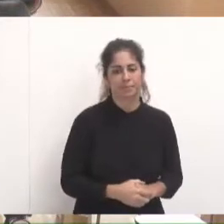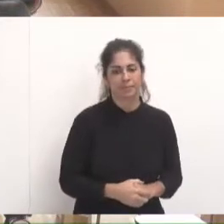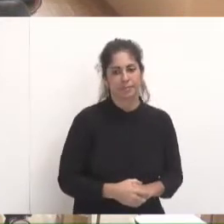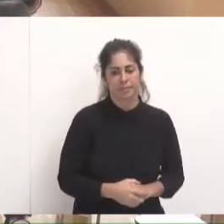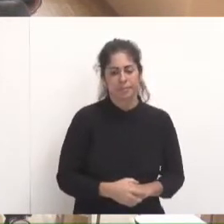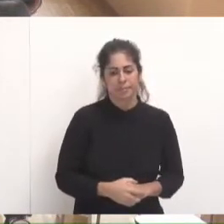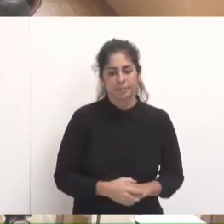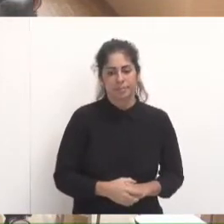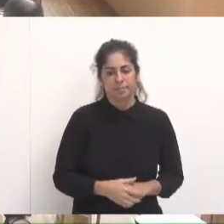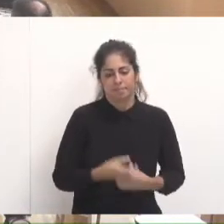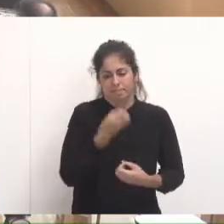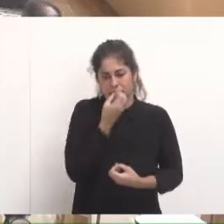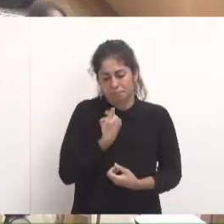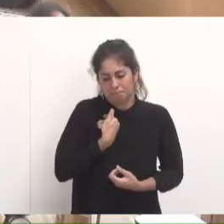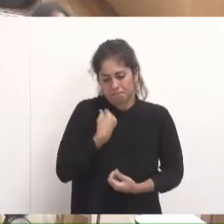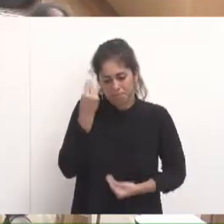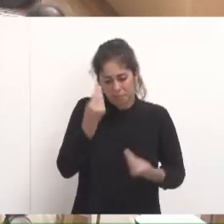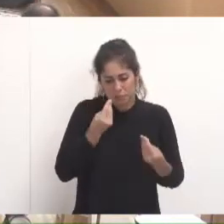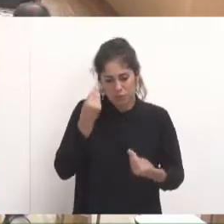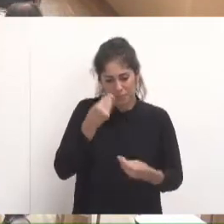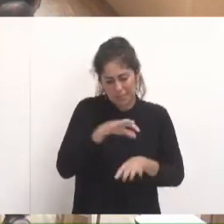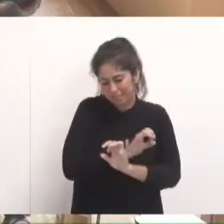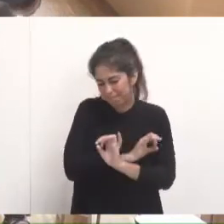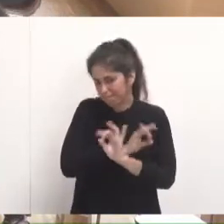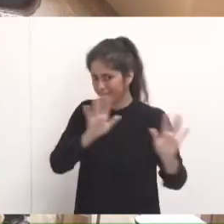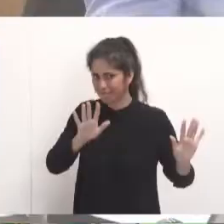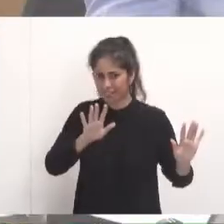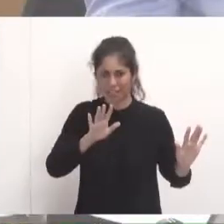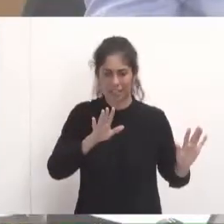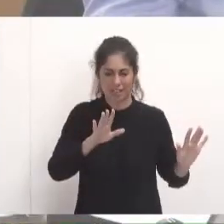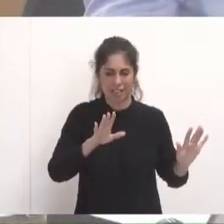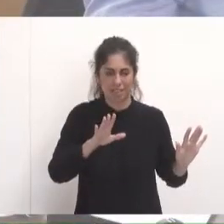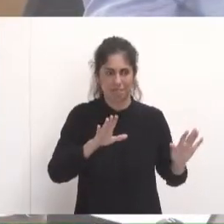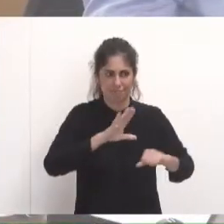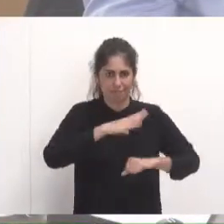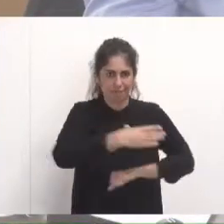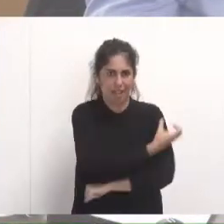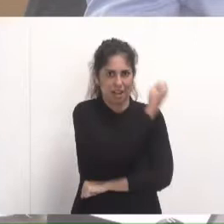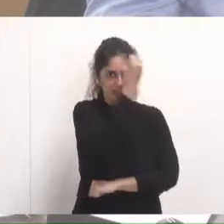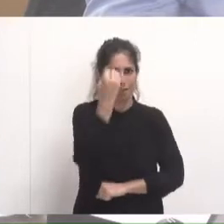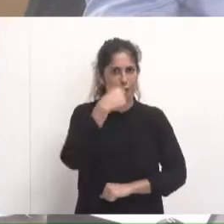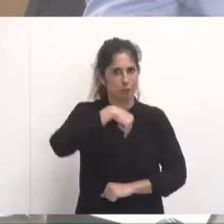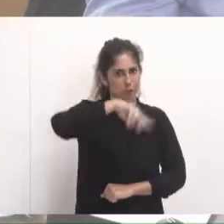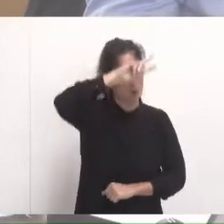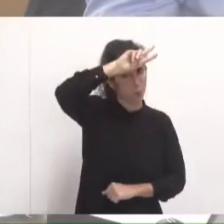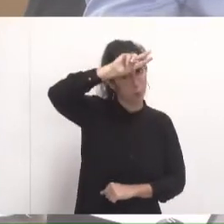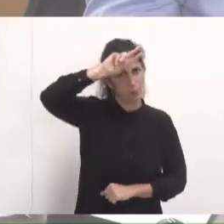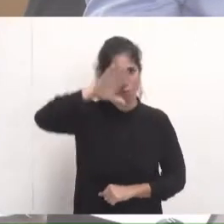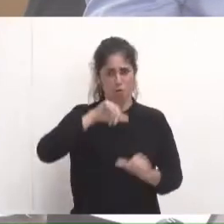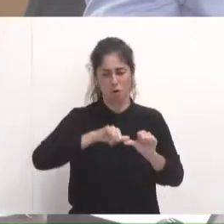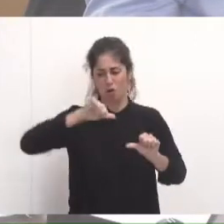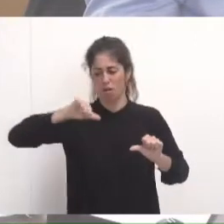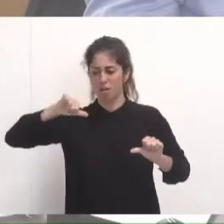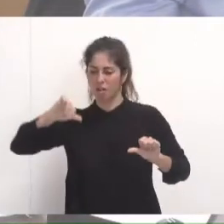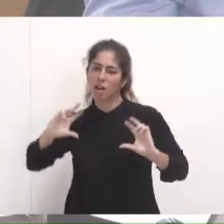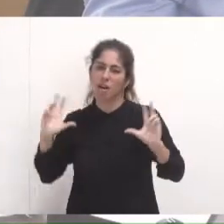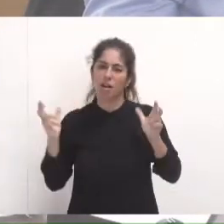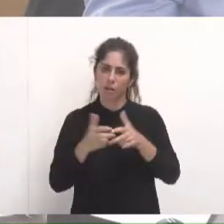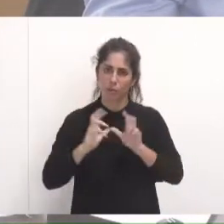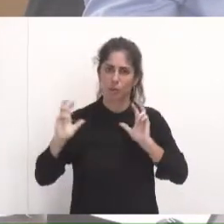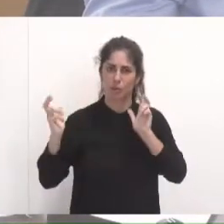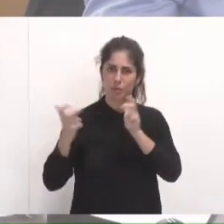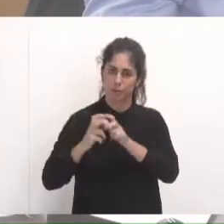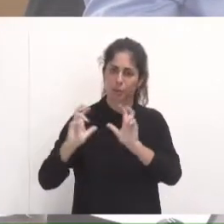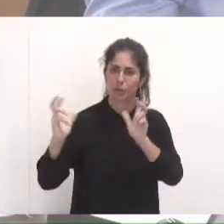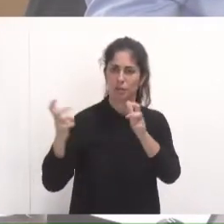la preocupación y ocupación es evidente por parte del Cabildo de Tenerife con las reuniones que se han tenido